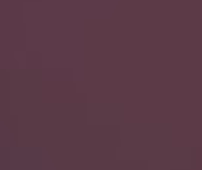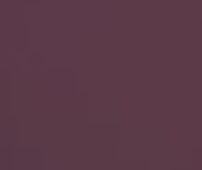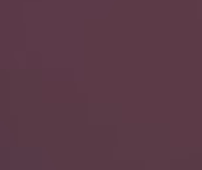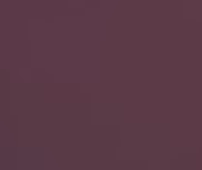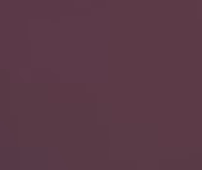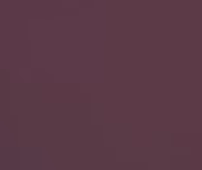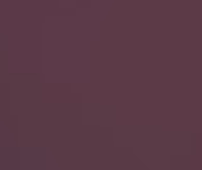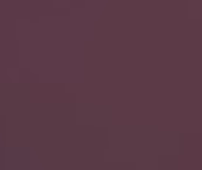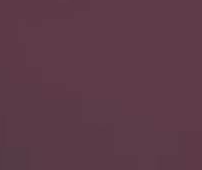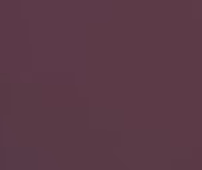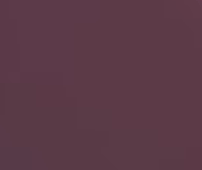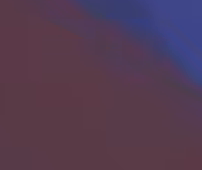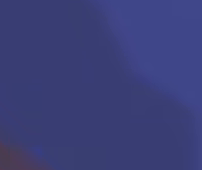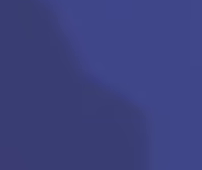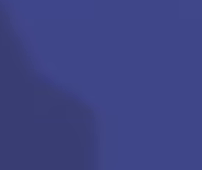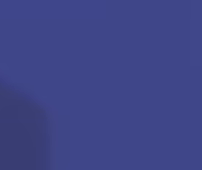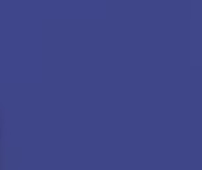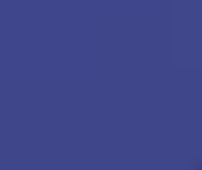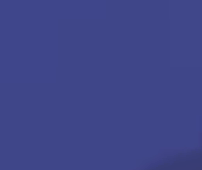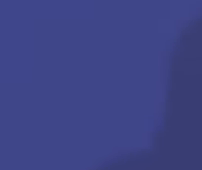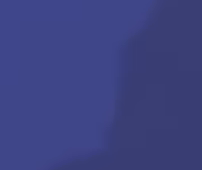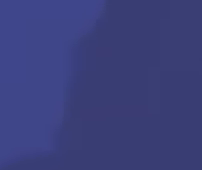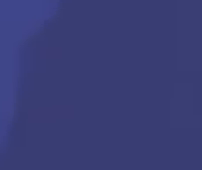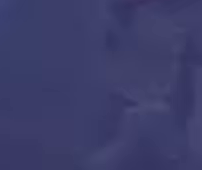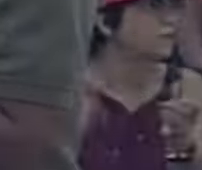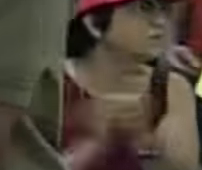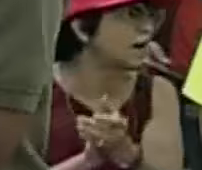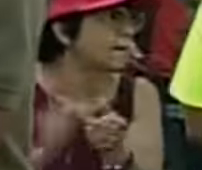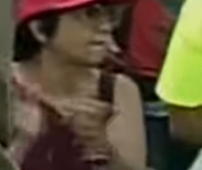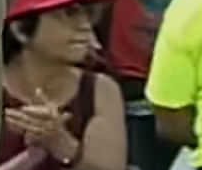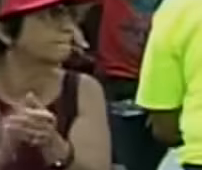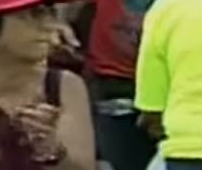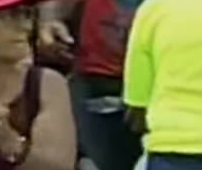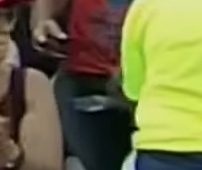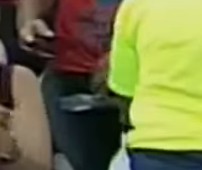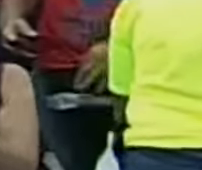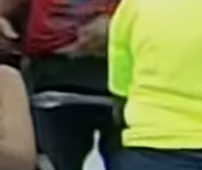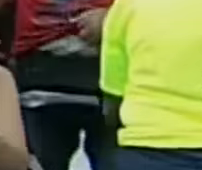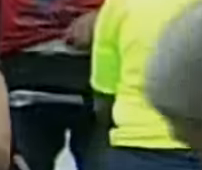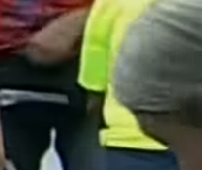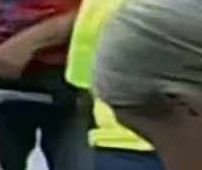Información de último minuto, nos vamos al Palacio Presidencial.